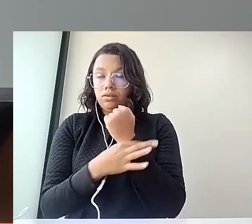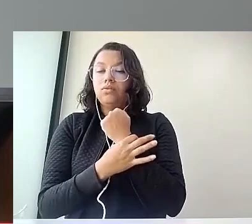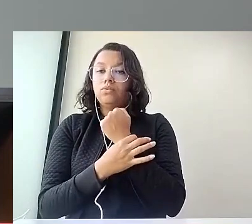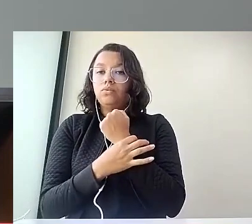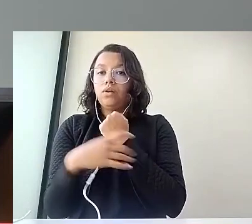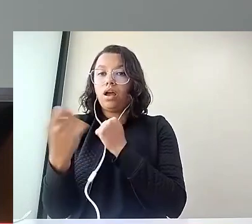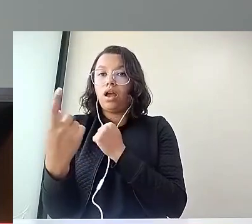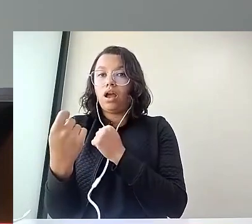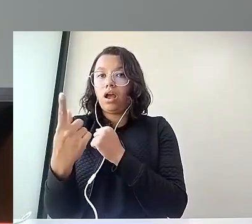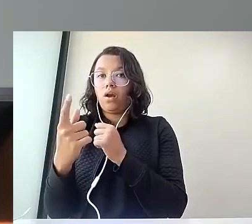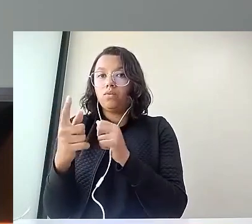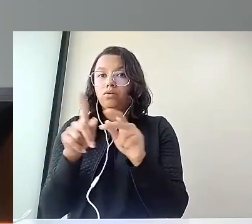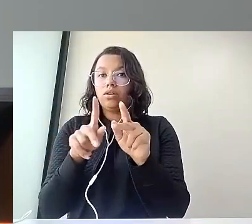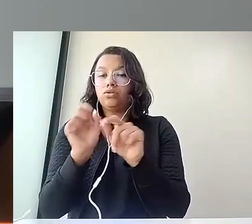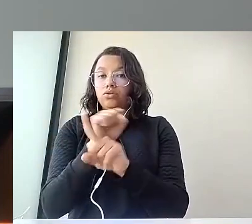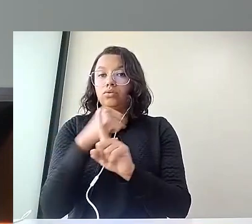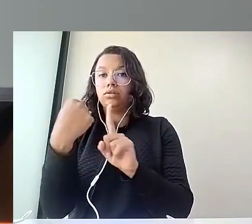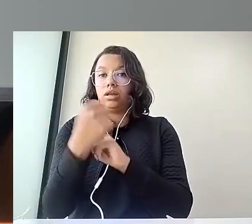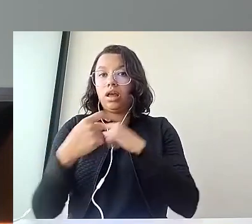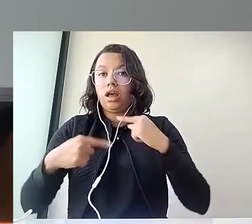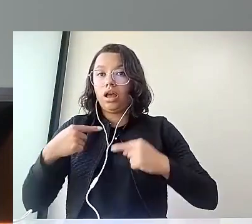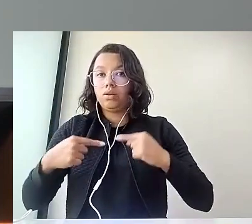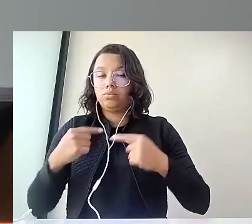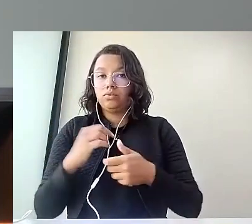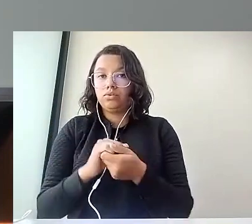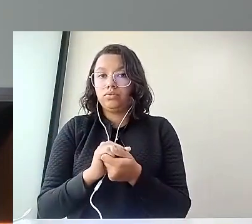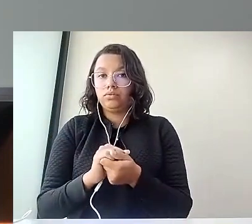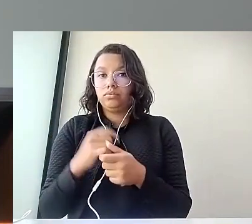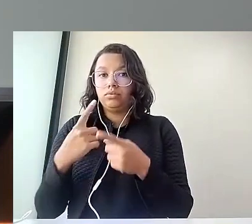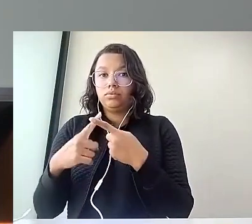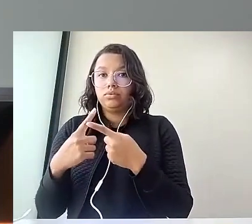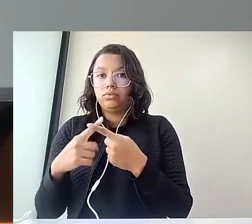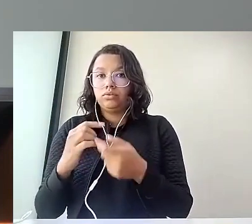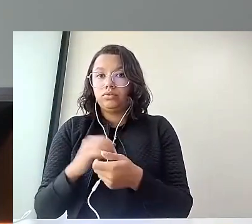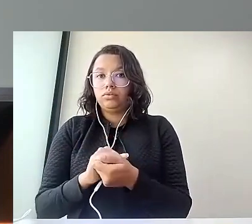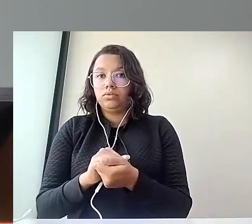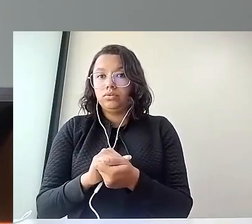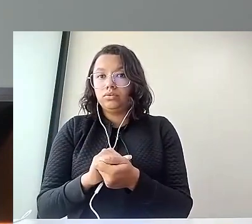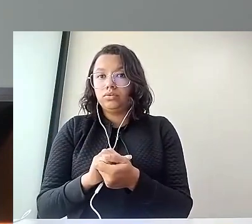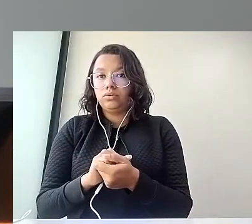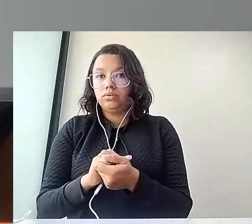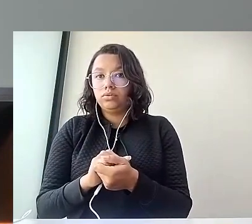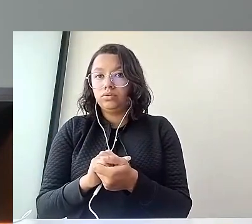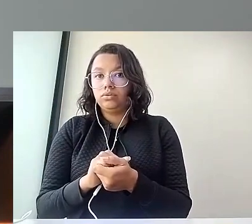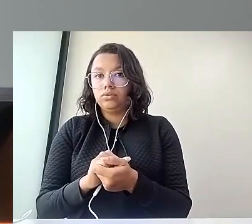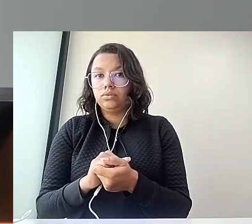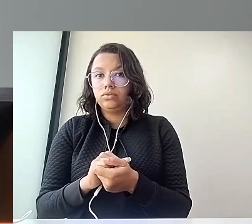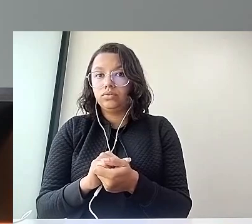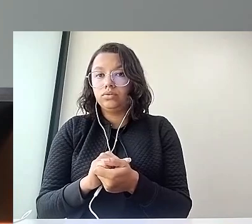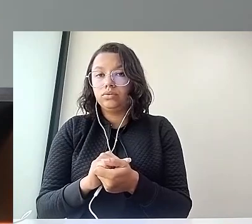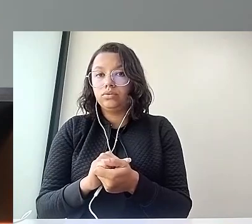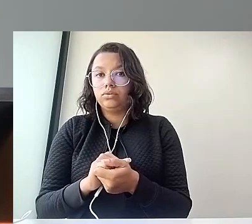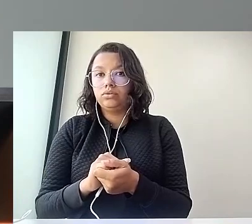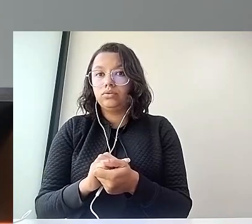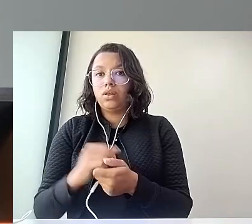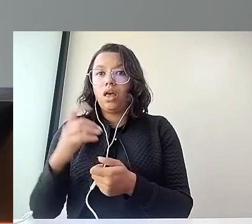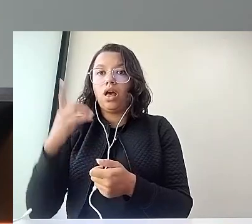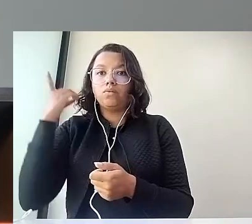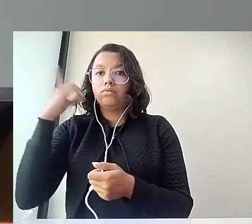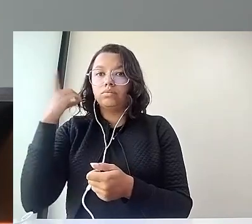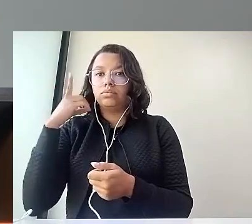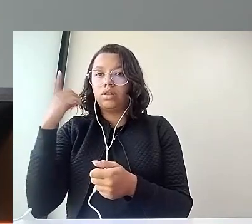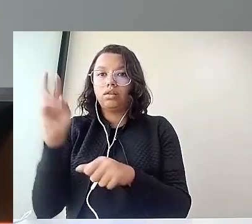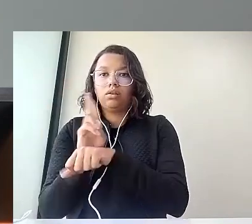la sociedad política francesa, porque un diputado no representa a